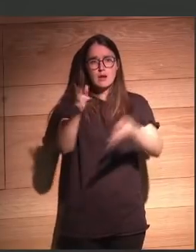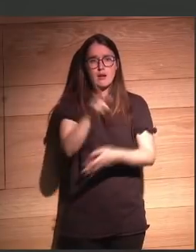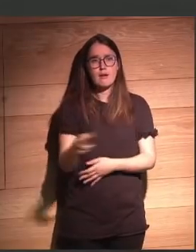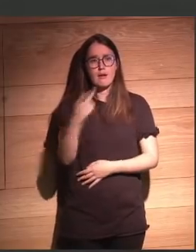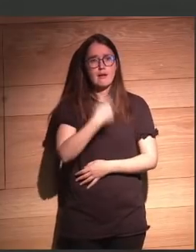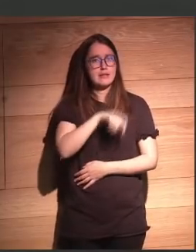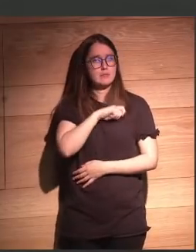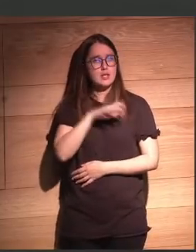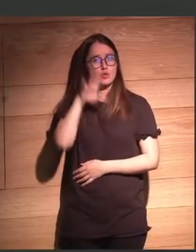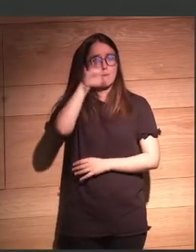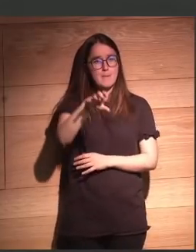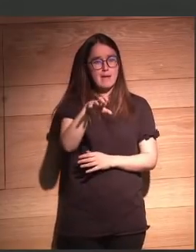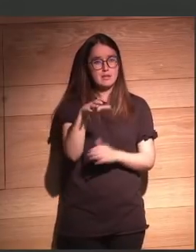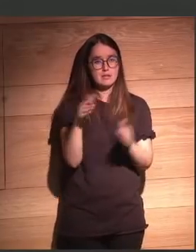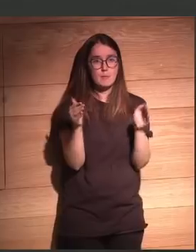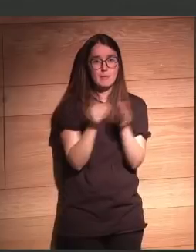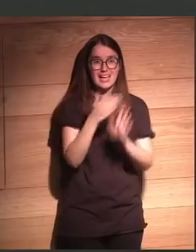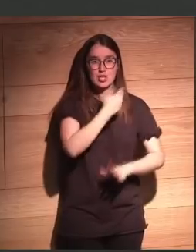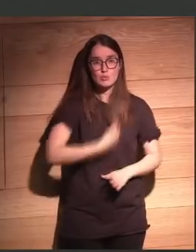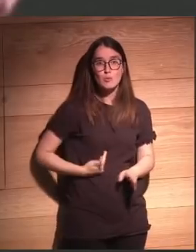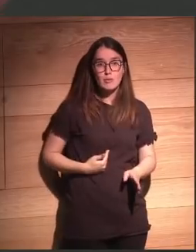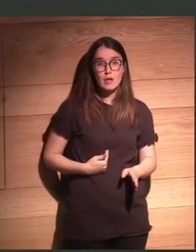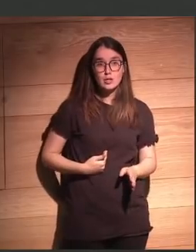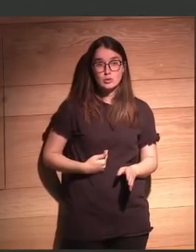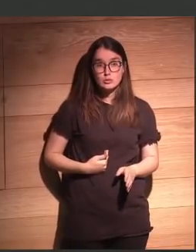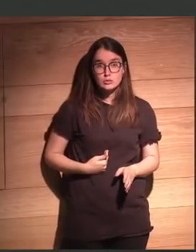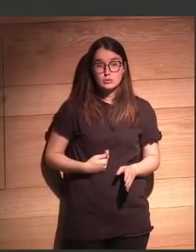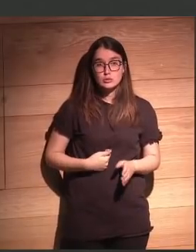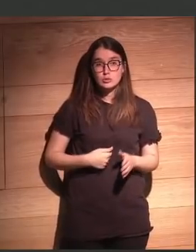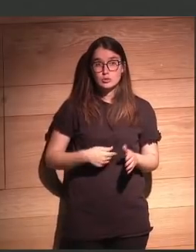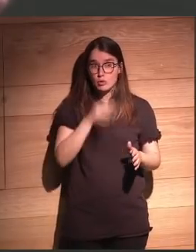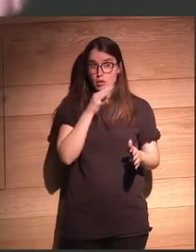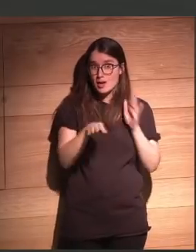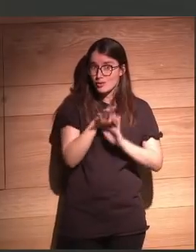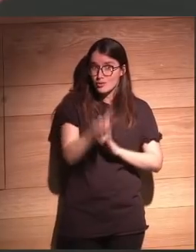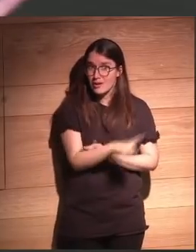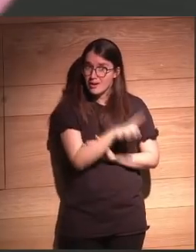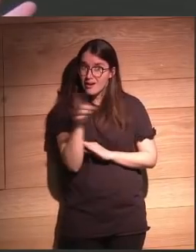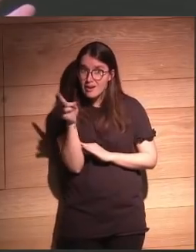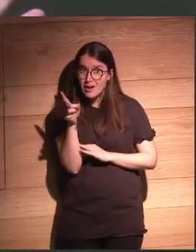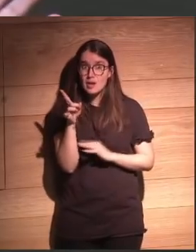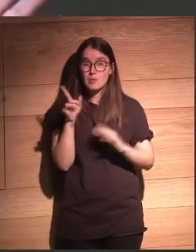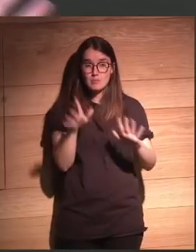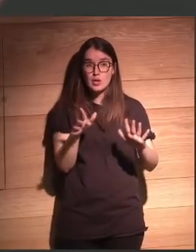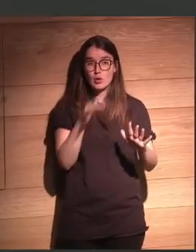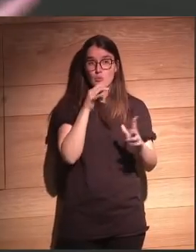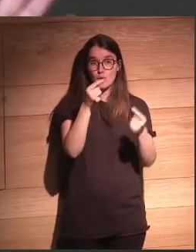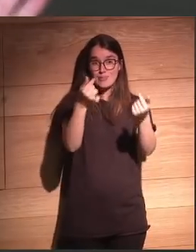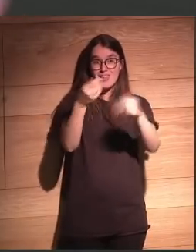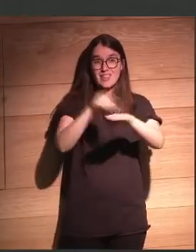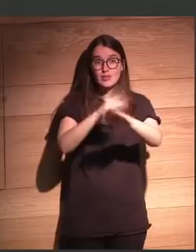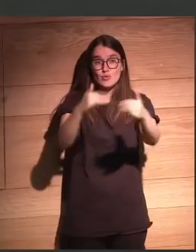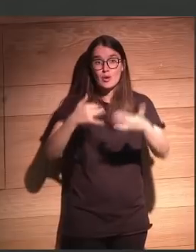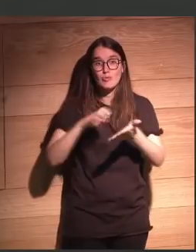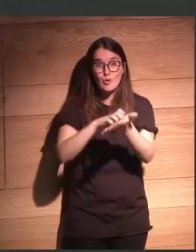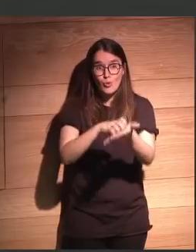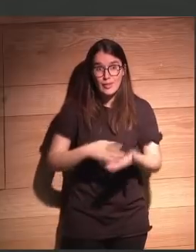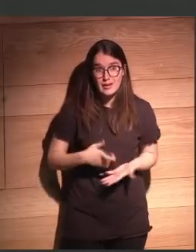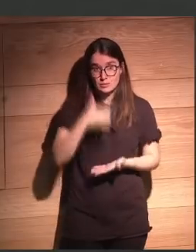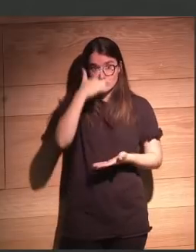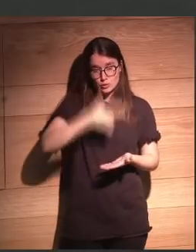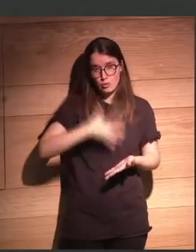es un país de pequeños propietarios, siga siendo España un país de pequeños propietarios. Pero como no tenemos cifras, pues nos queda la duda.